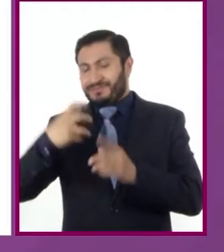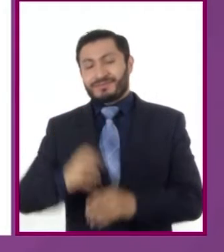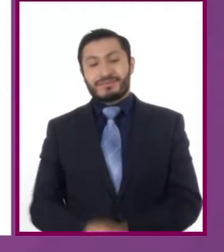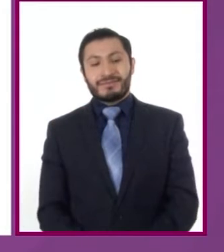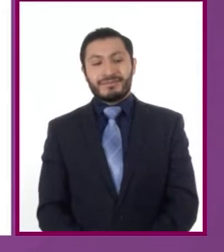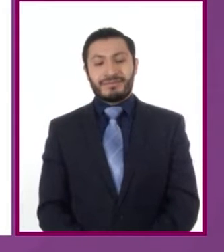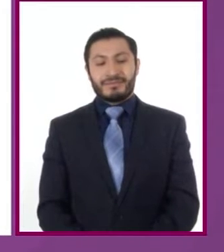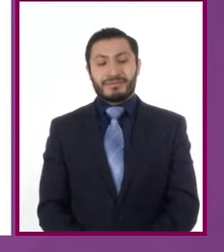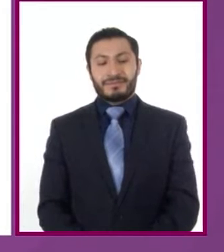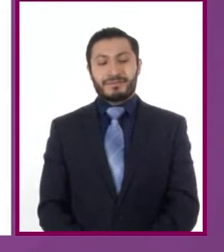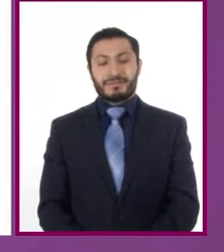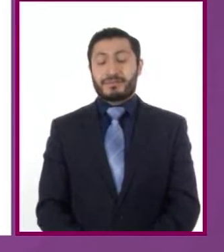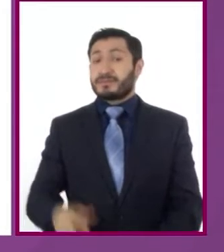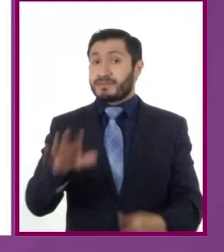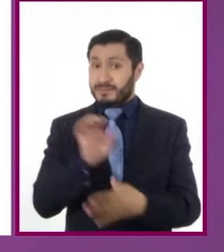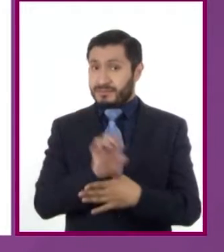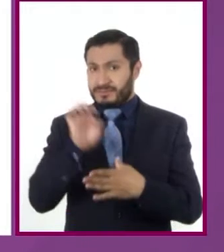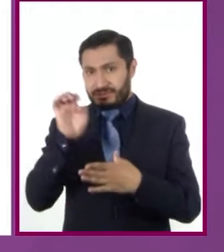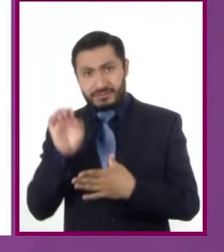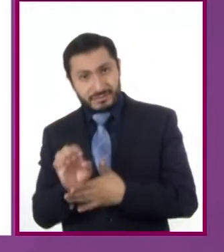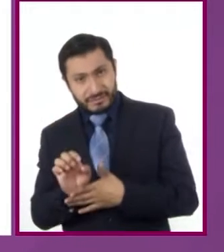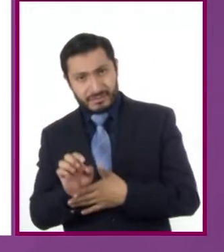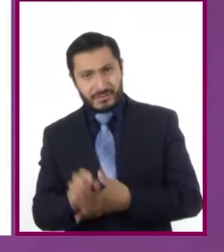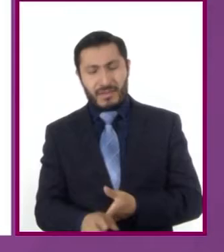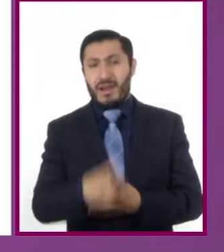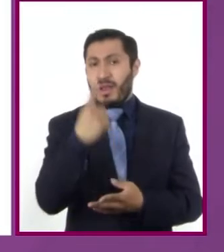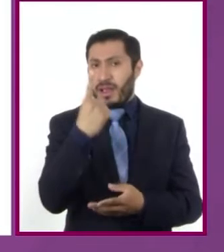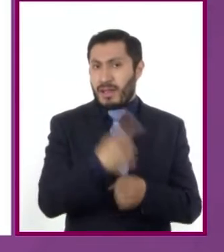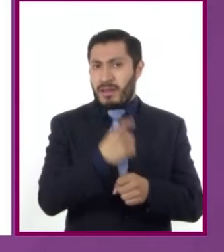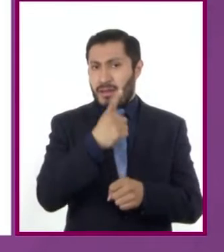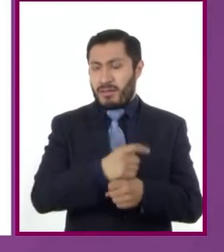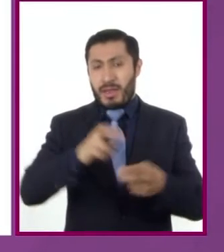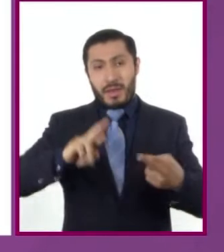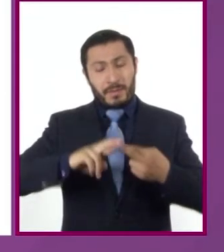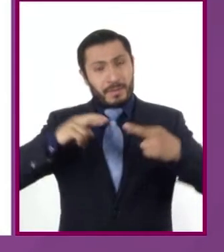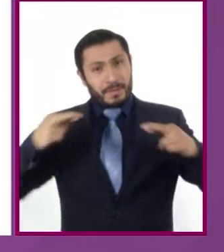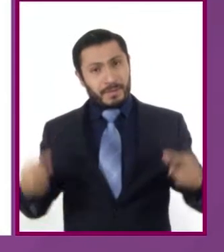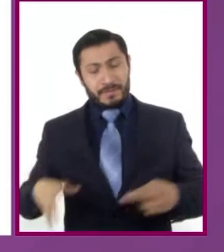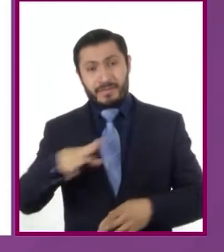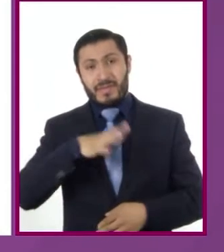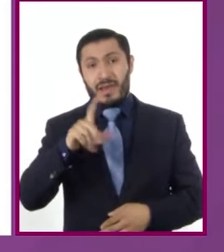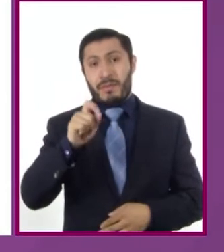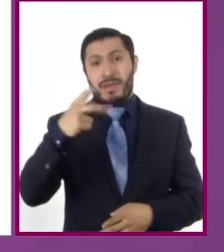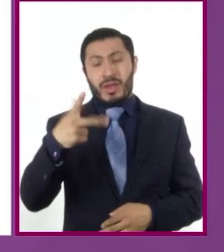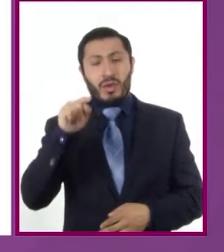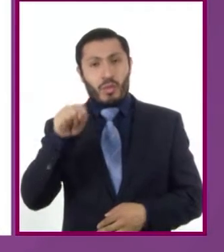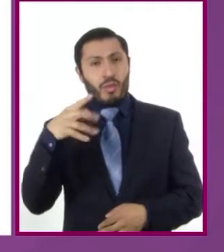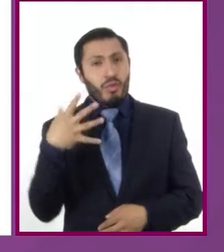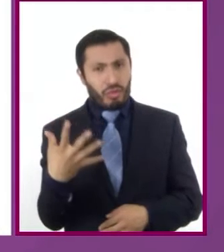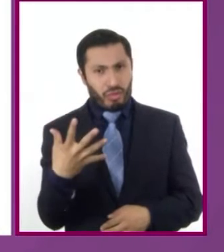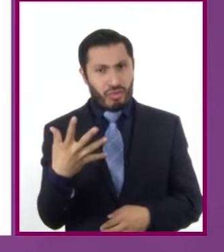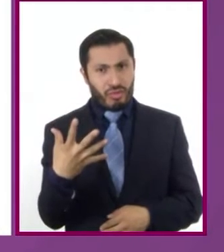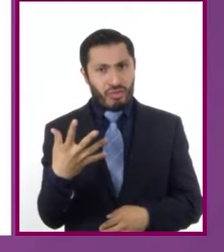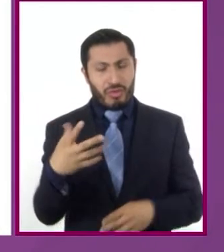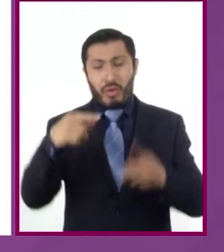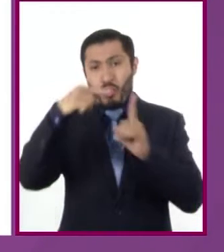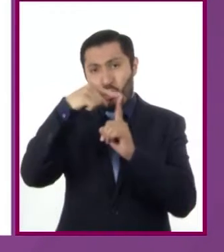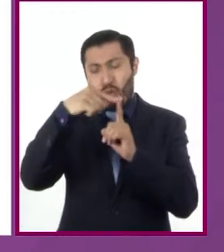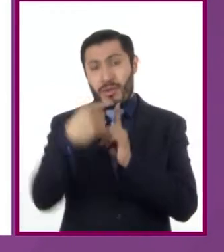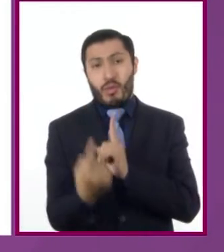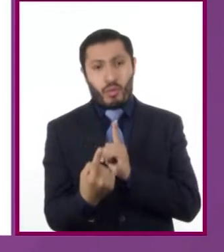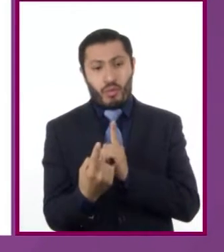kilogramos. Por lo tanto, para la primera razón o relación, tenemos 28.5 entre